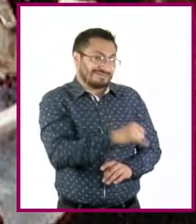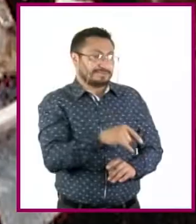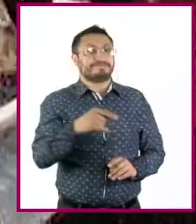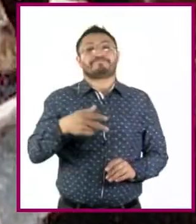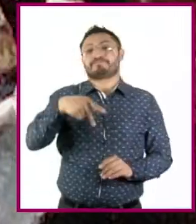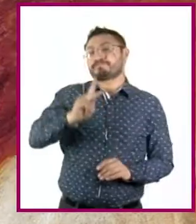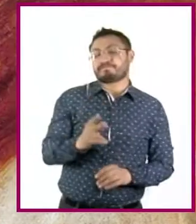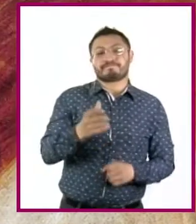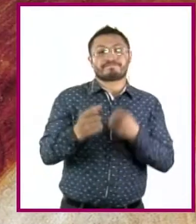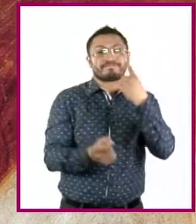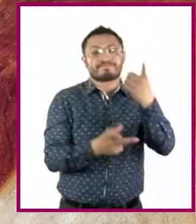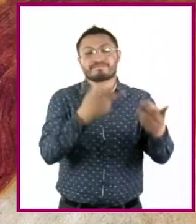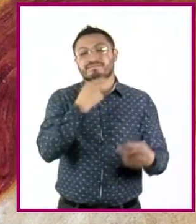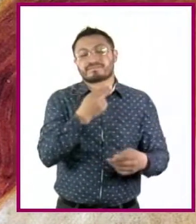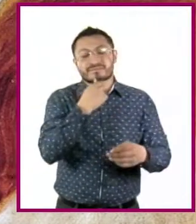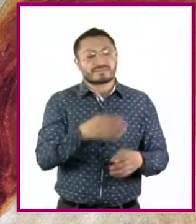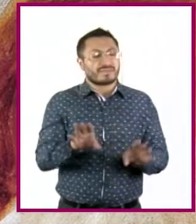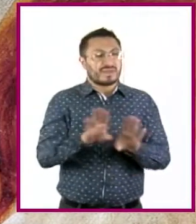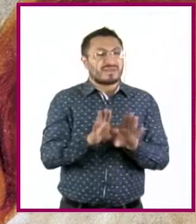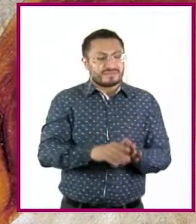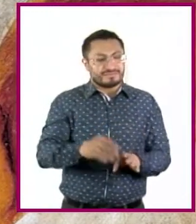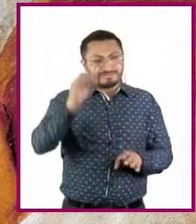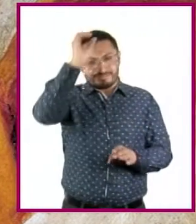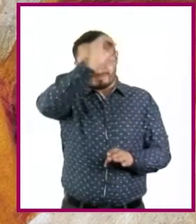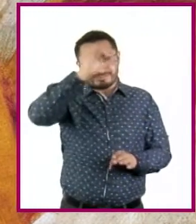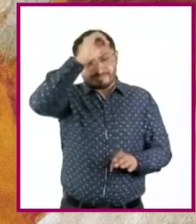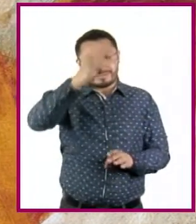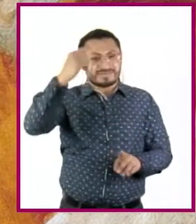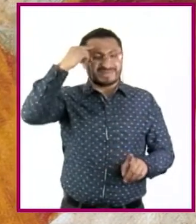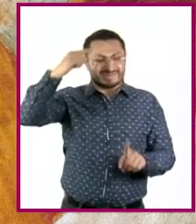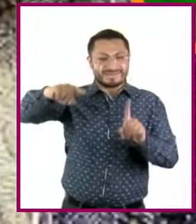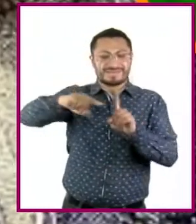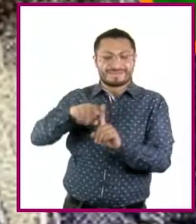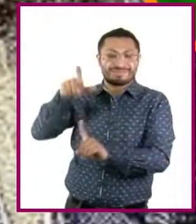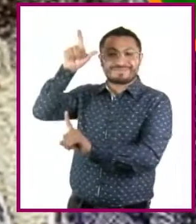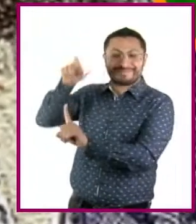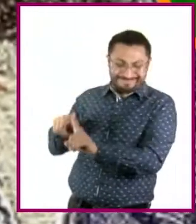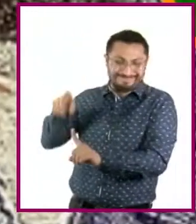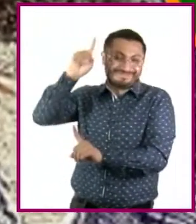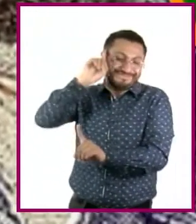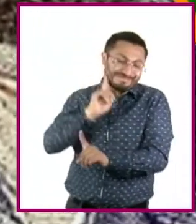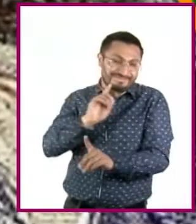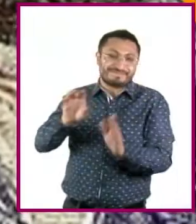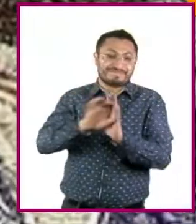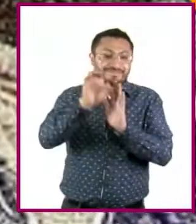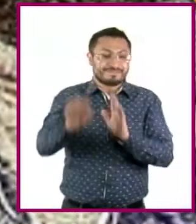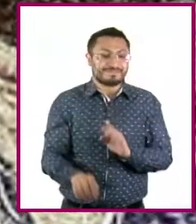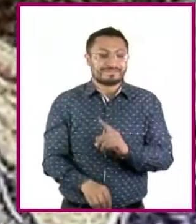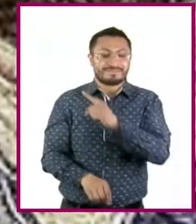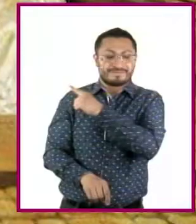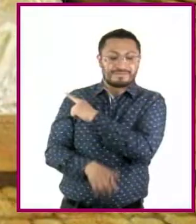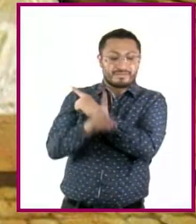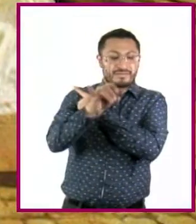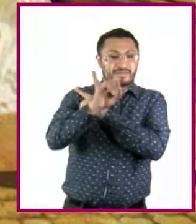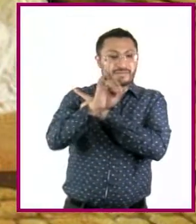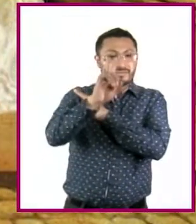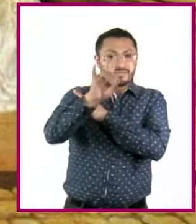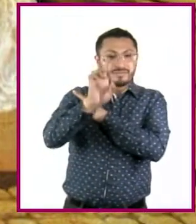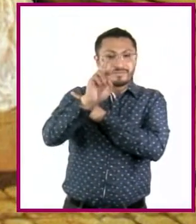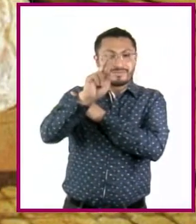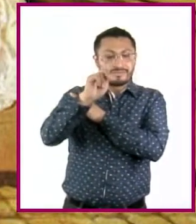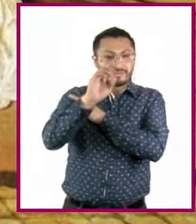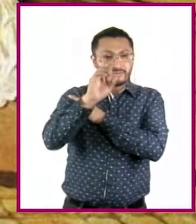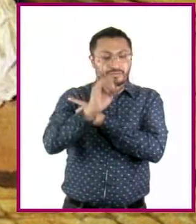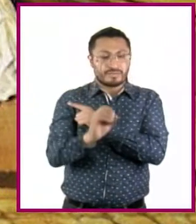de la Ilustración ofrecían puntos de vista más positivos de la mujer. Por ejemplo, Diderot sostuvo que